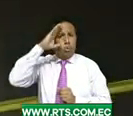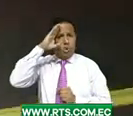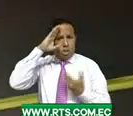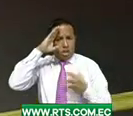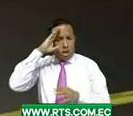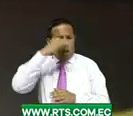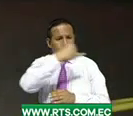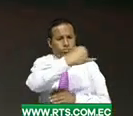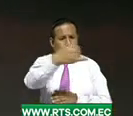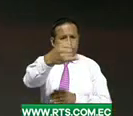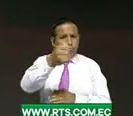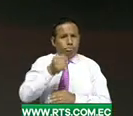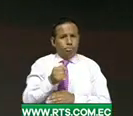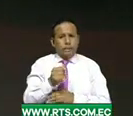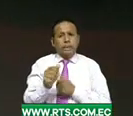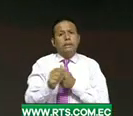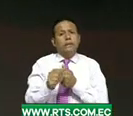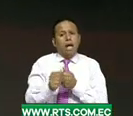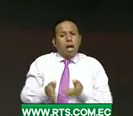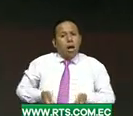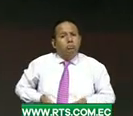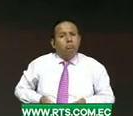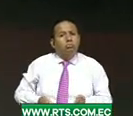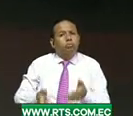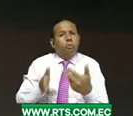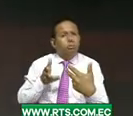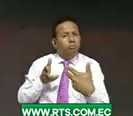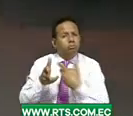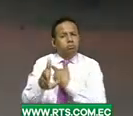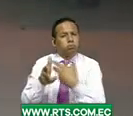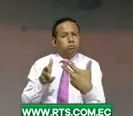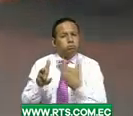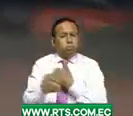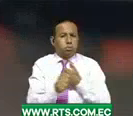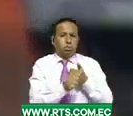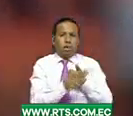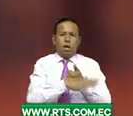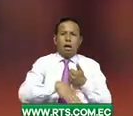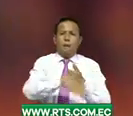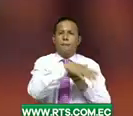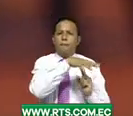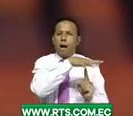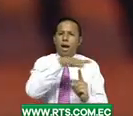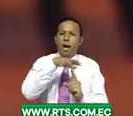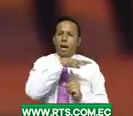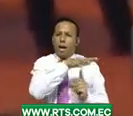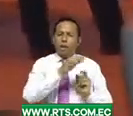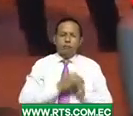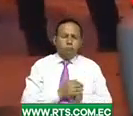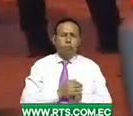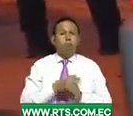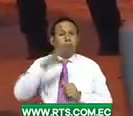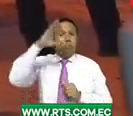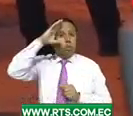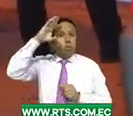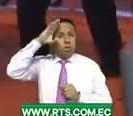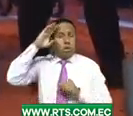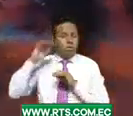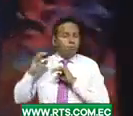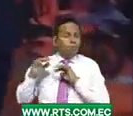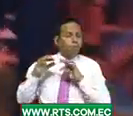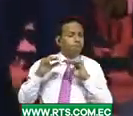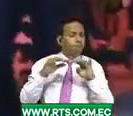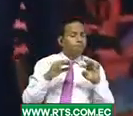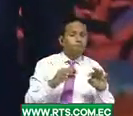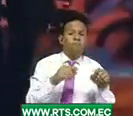cerca de la vía principal frente a lo que es el parque metropolitano, donde los agentes del orden